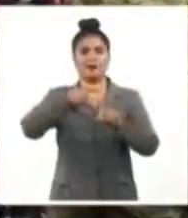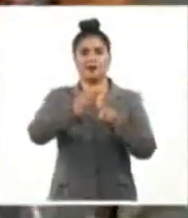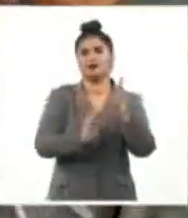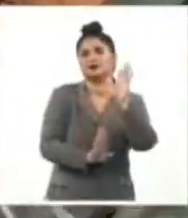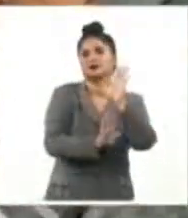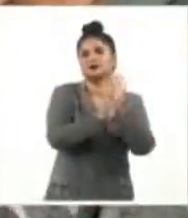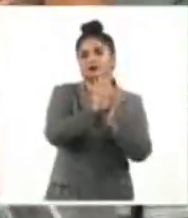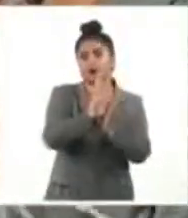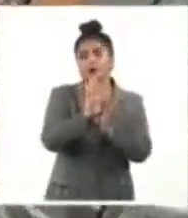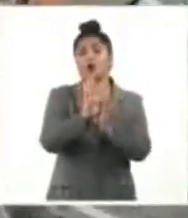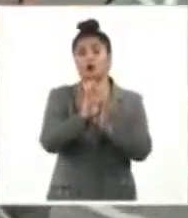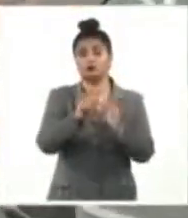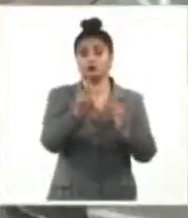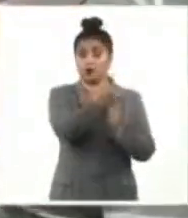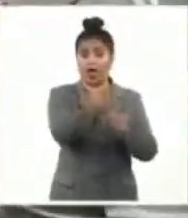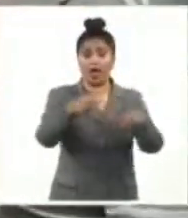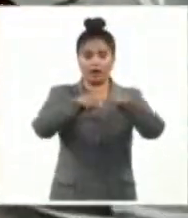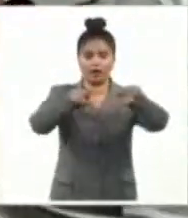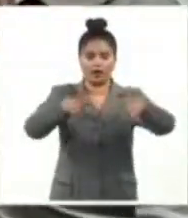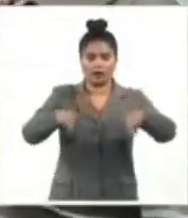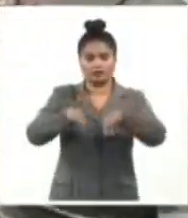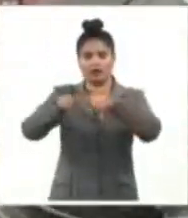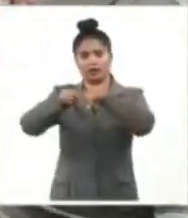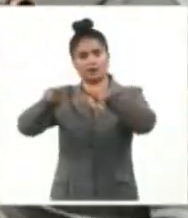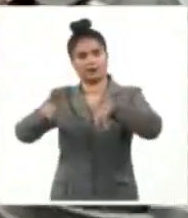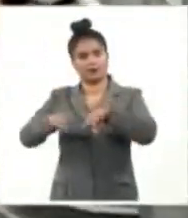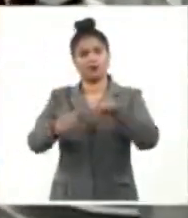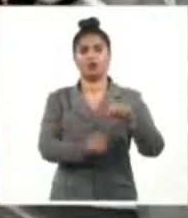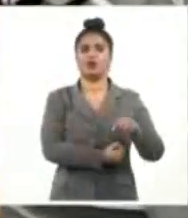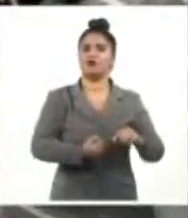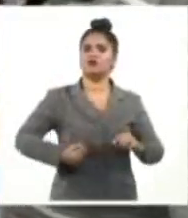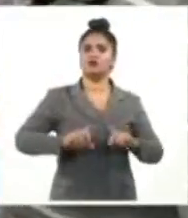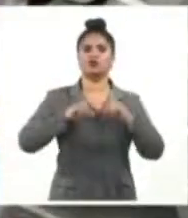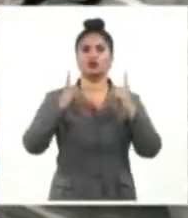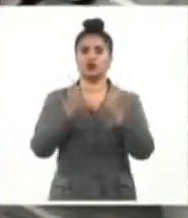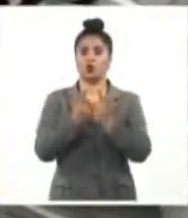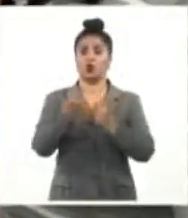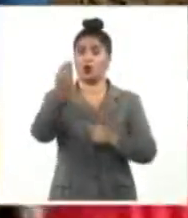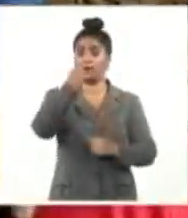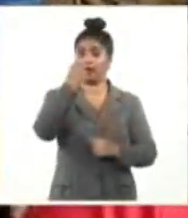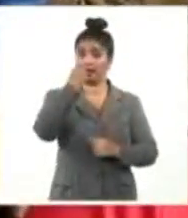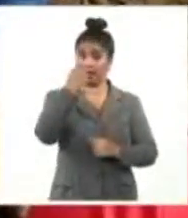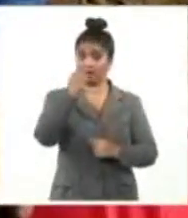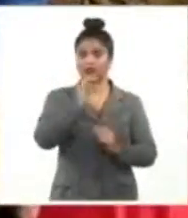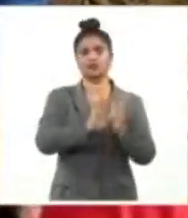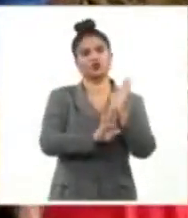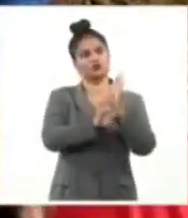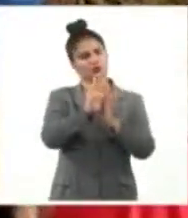hectáreas, así como de sus esfuerzos para aportar a la alimentación del pueblo.